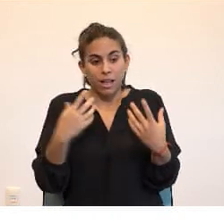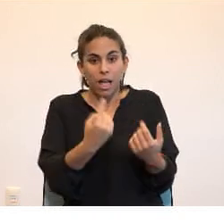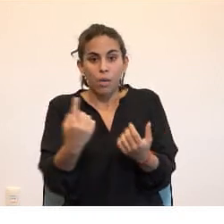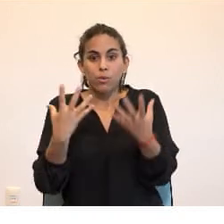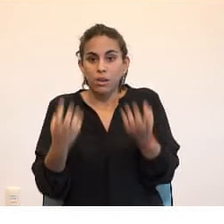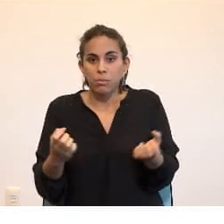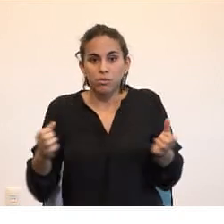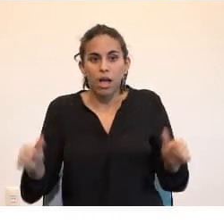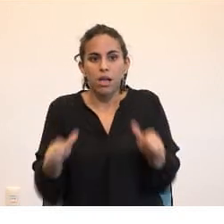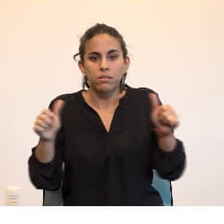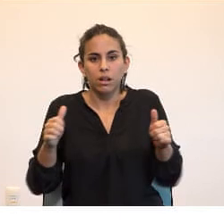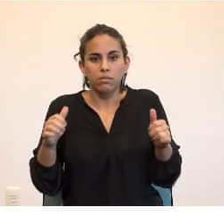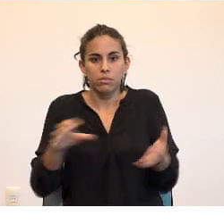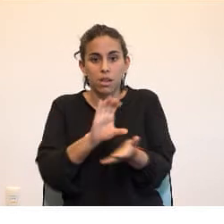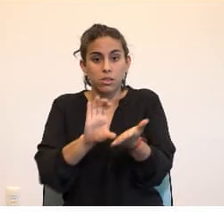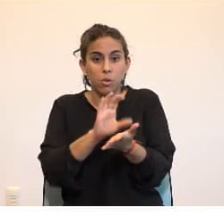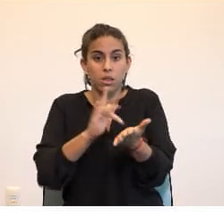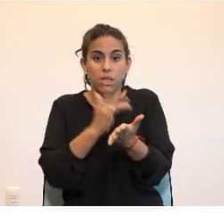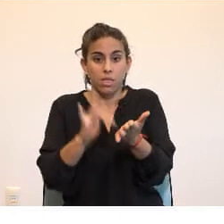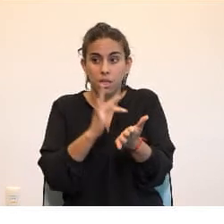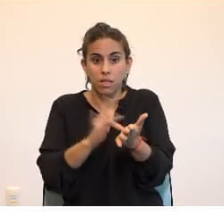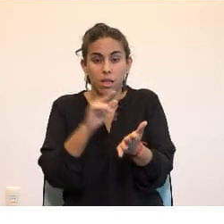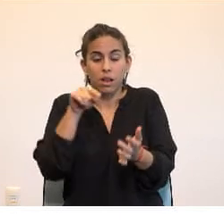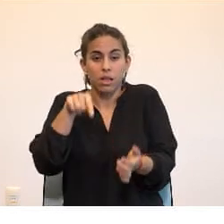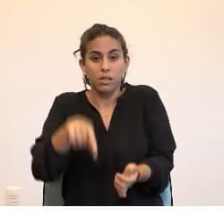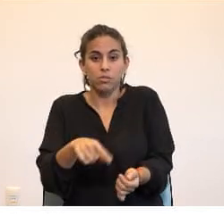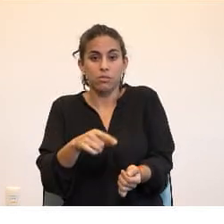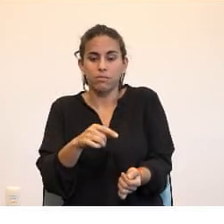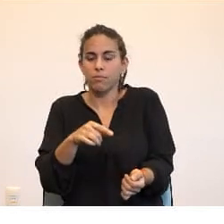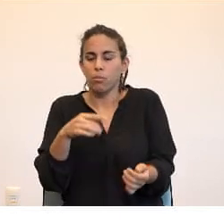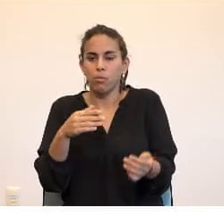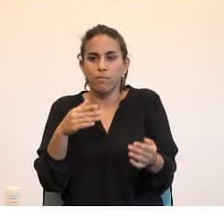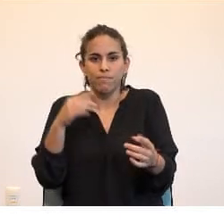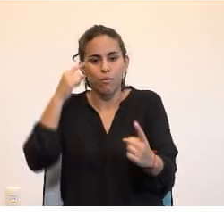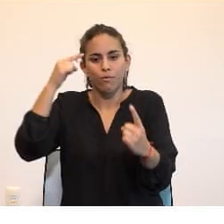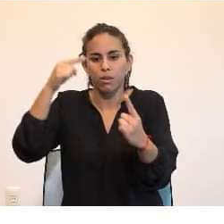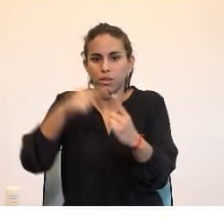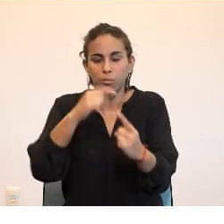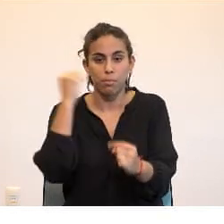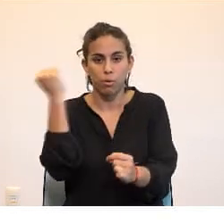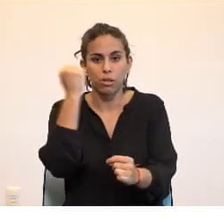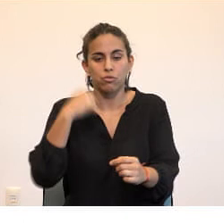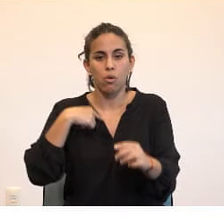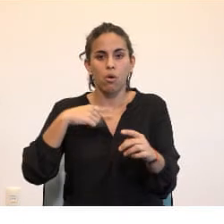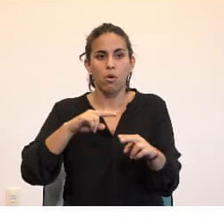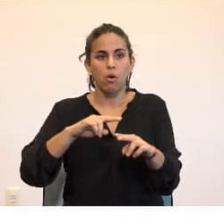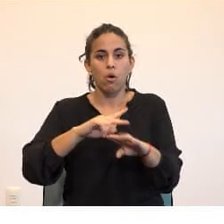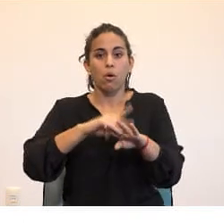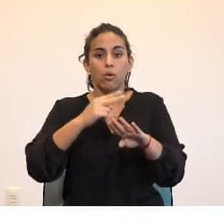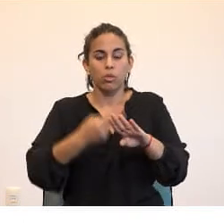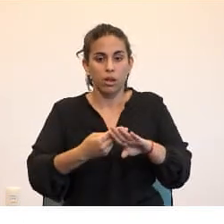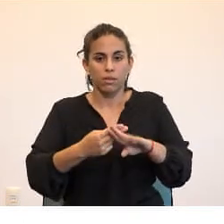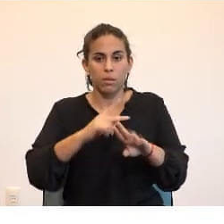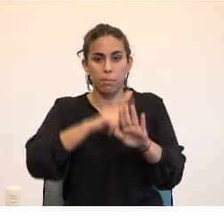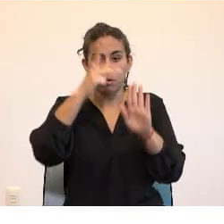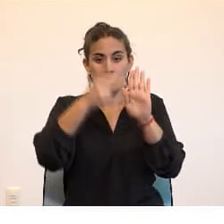digital auténtica es un gran encargo y un gran desafío. Y vuelvo a ese proyecto de viaje que se llama Tainaka,